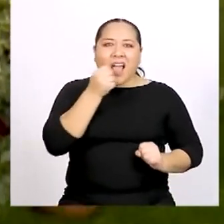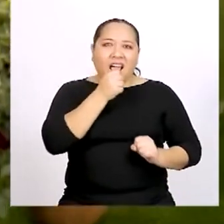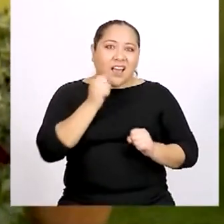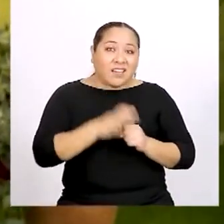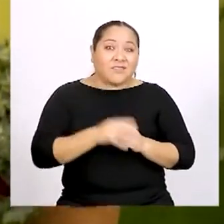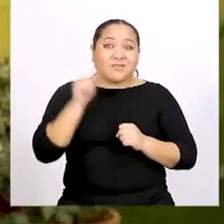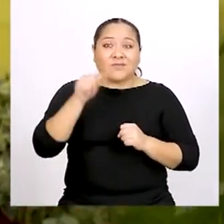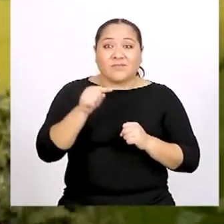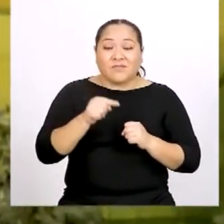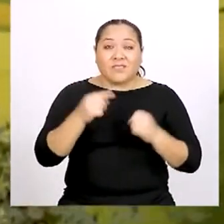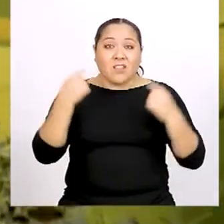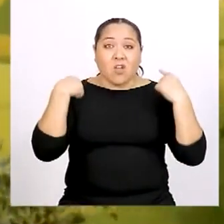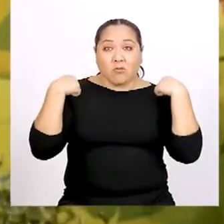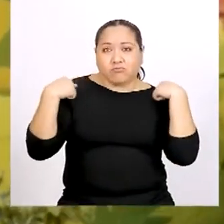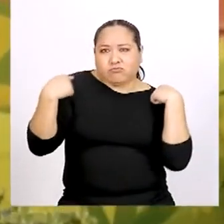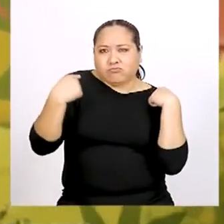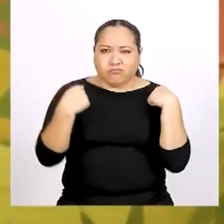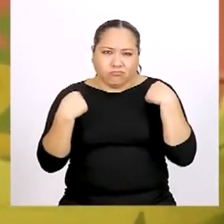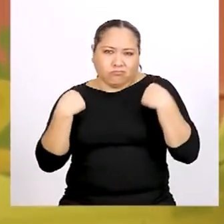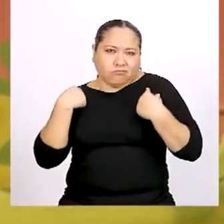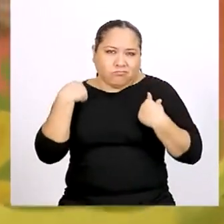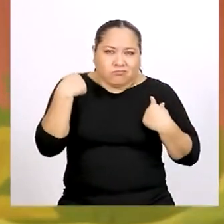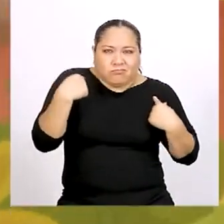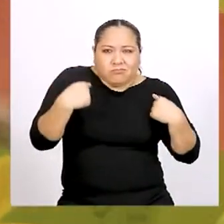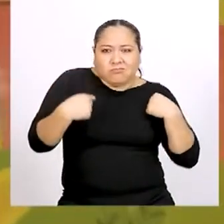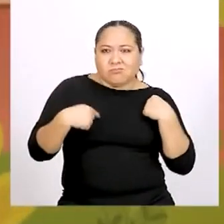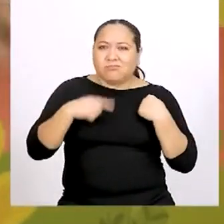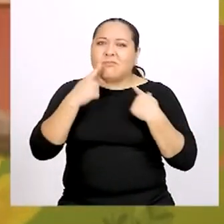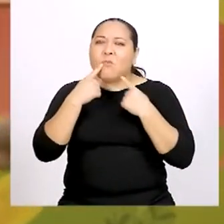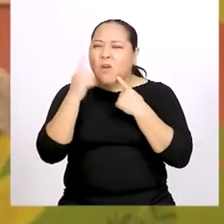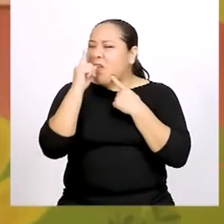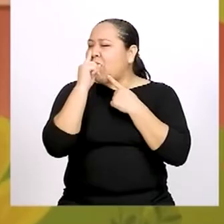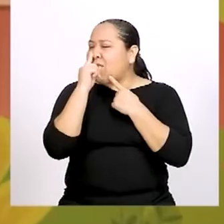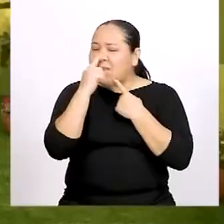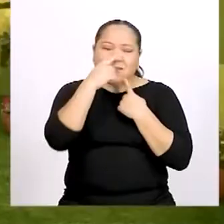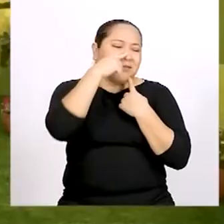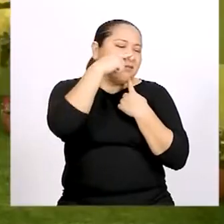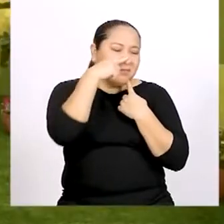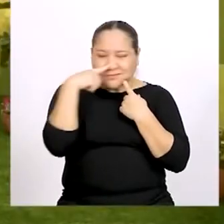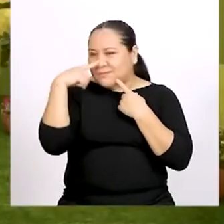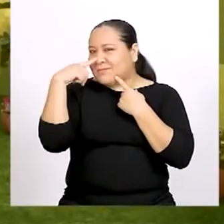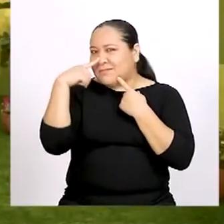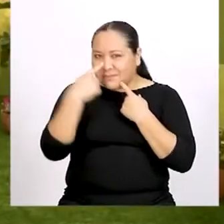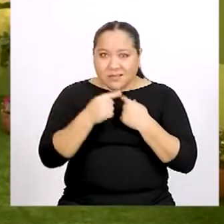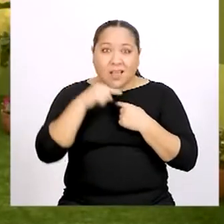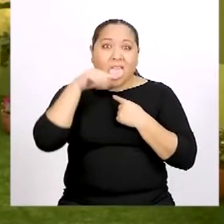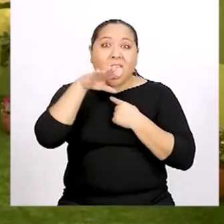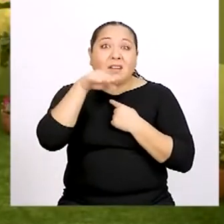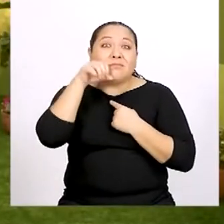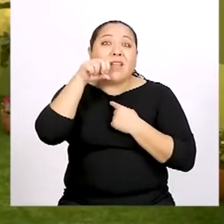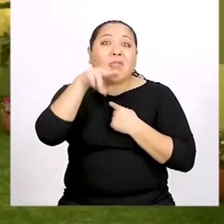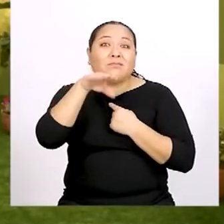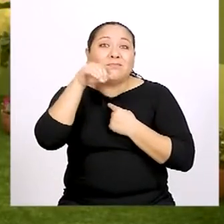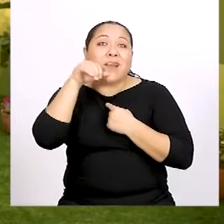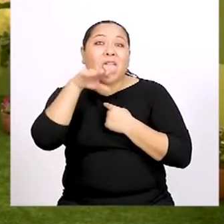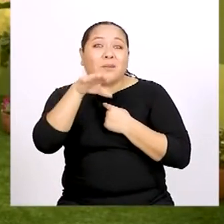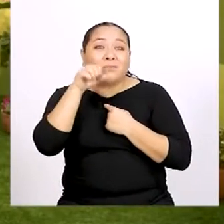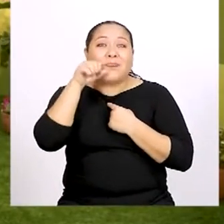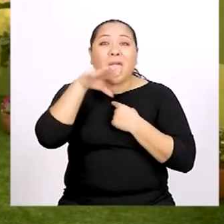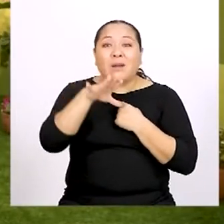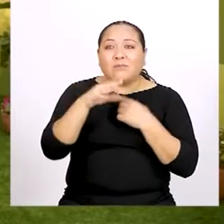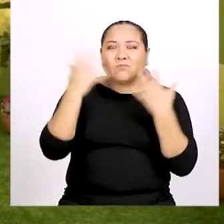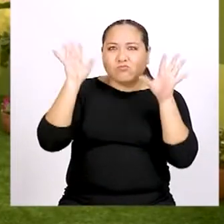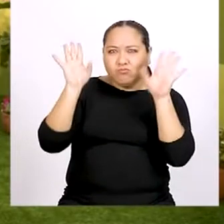así. Agita los hombros, mueve la nariz, saca la